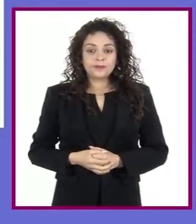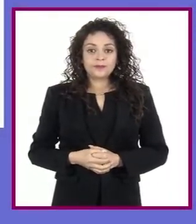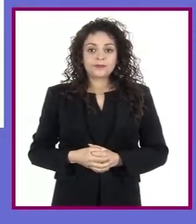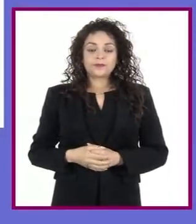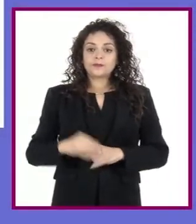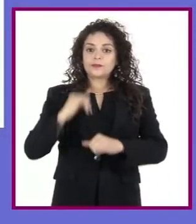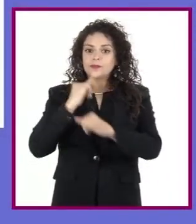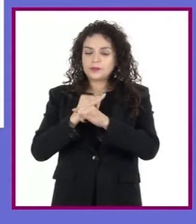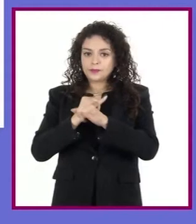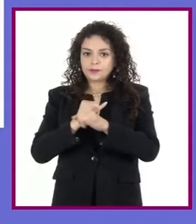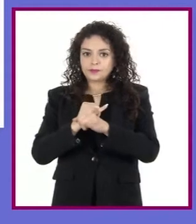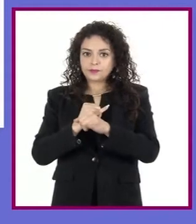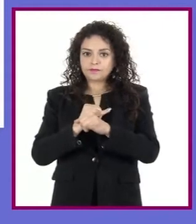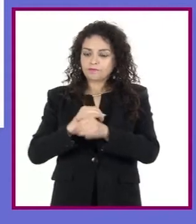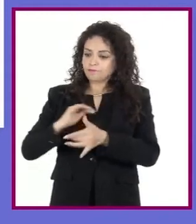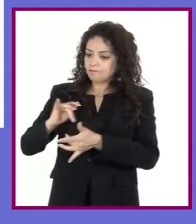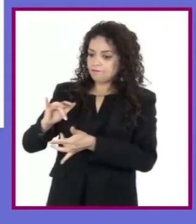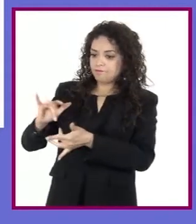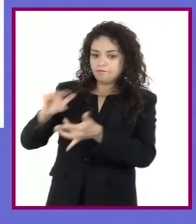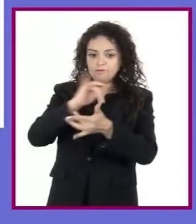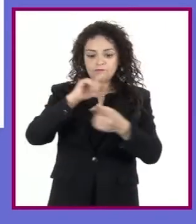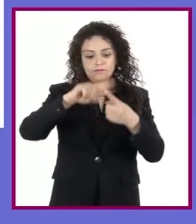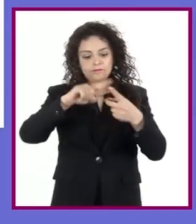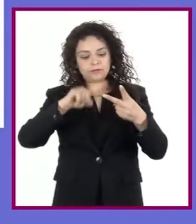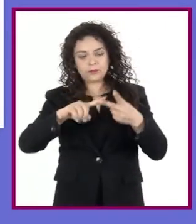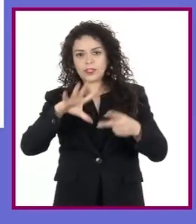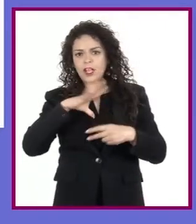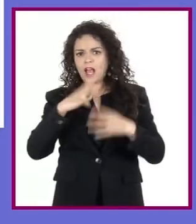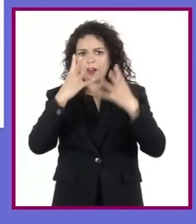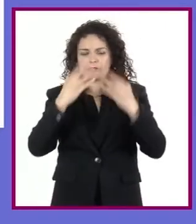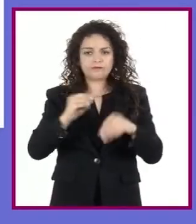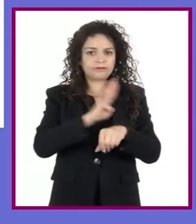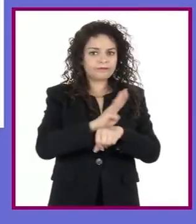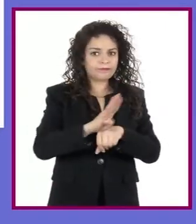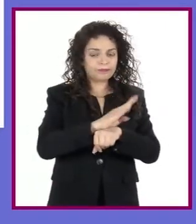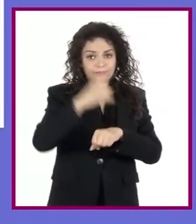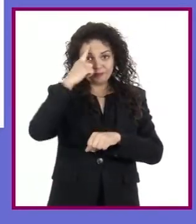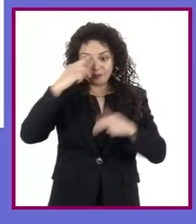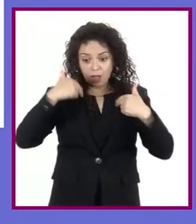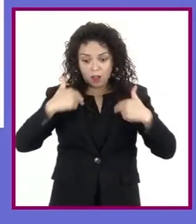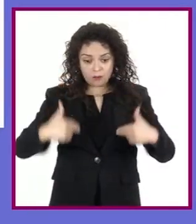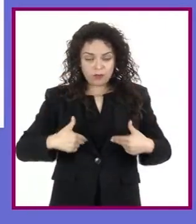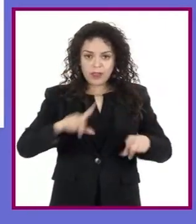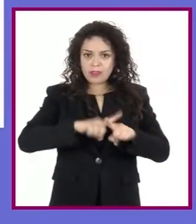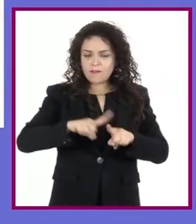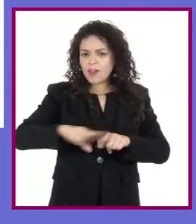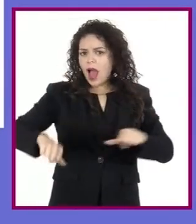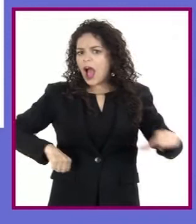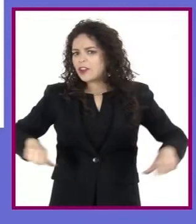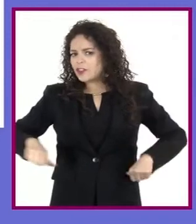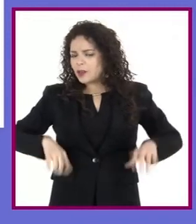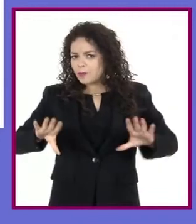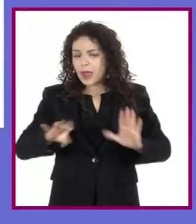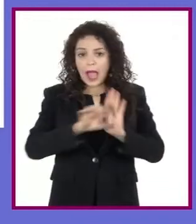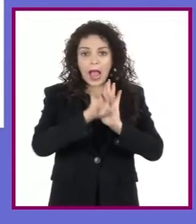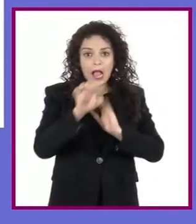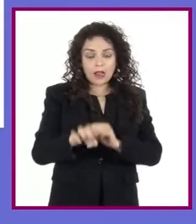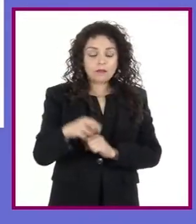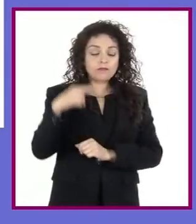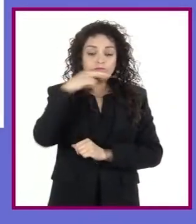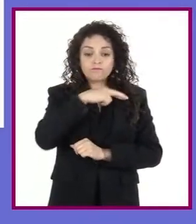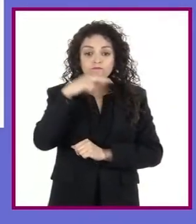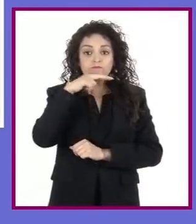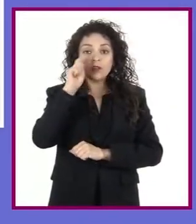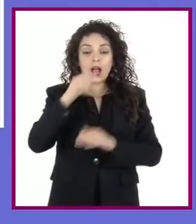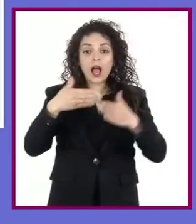Internet y las redes sociales han aportado enormes beneficios a la actividad humana. Por ejemplo, la inmediatez en el acceso y